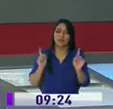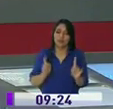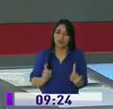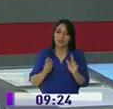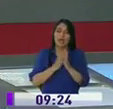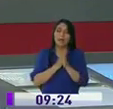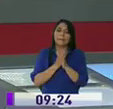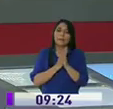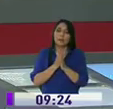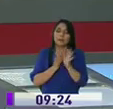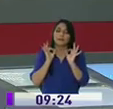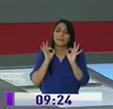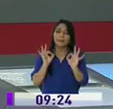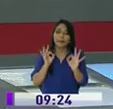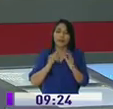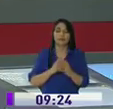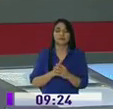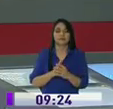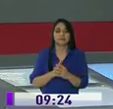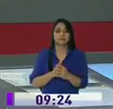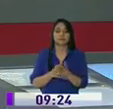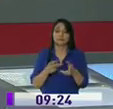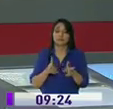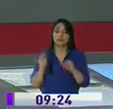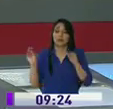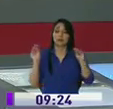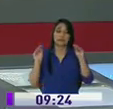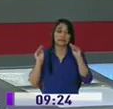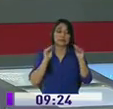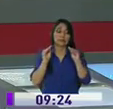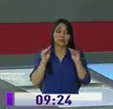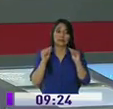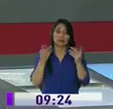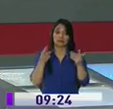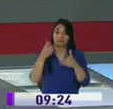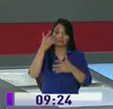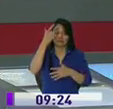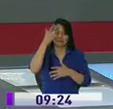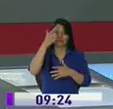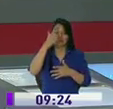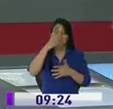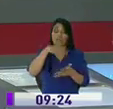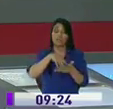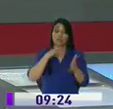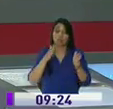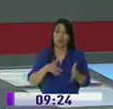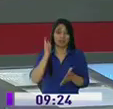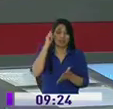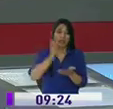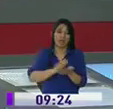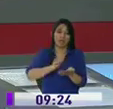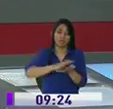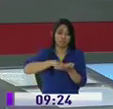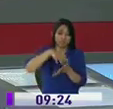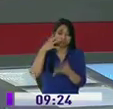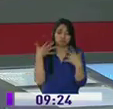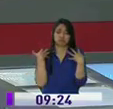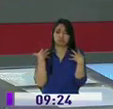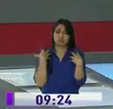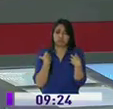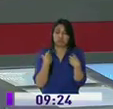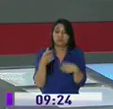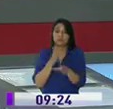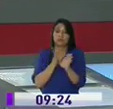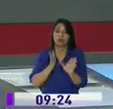aprovechado favorablemente. Además, se advierte del estrés relacionado con la mucha cantidad de deberes. Dice el especialista